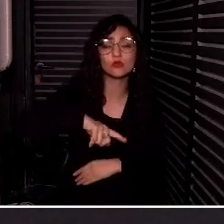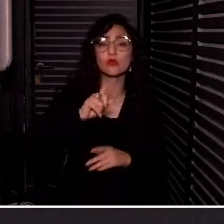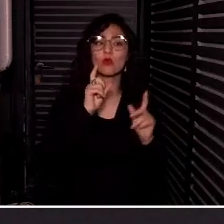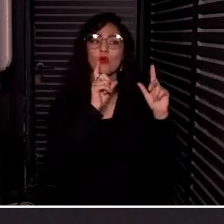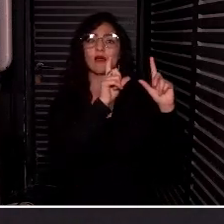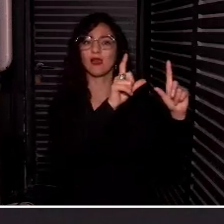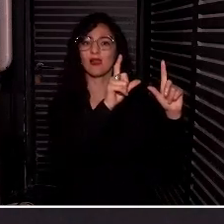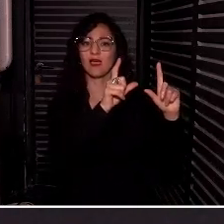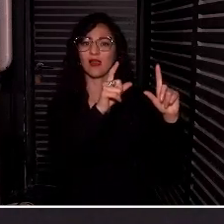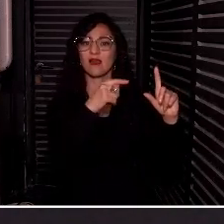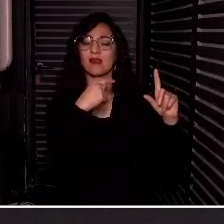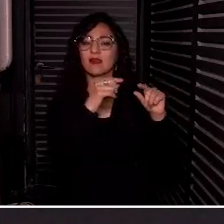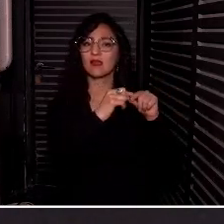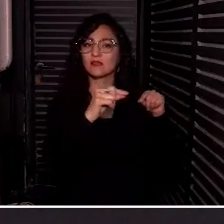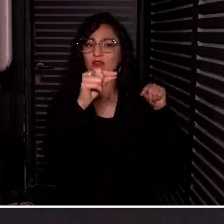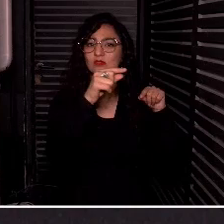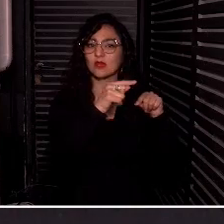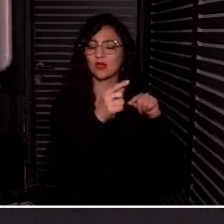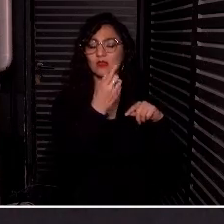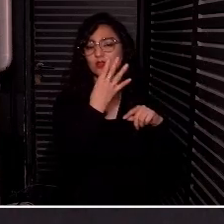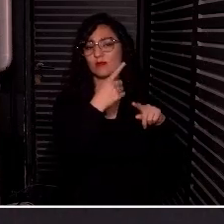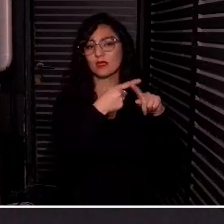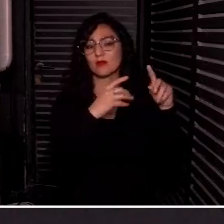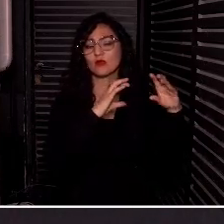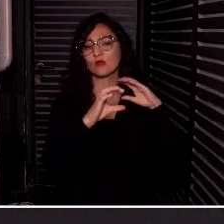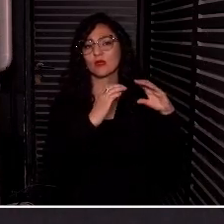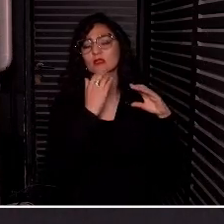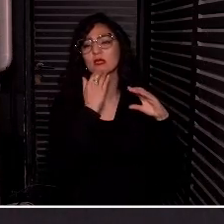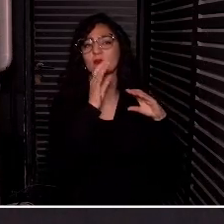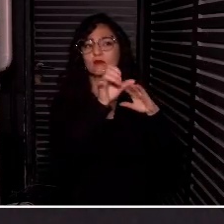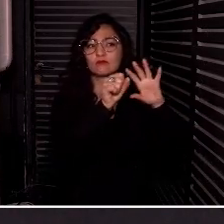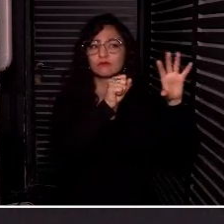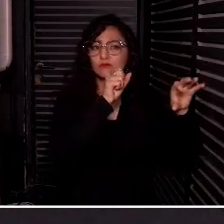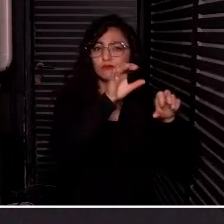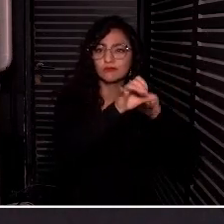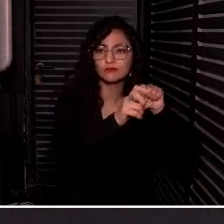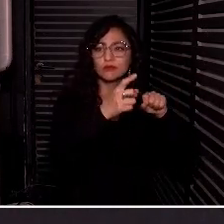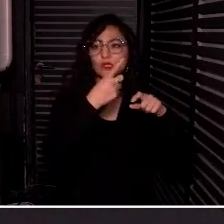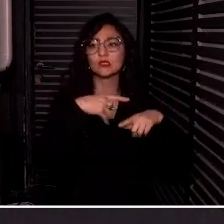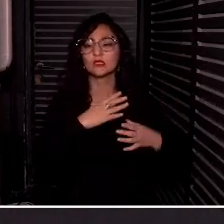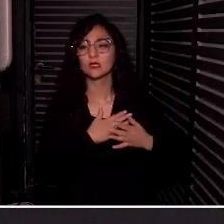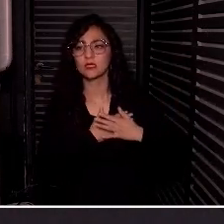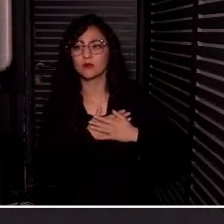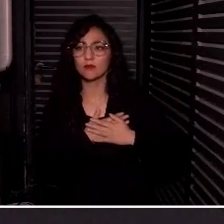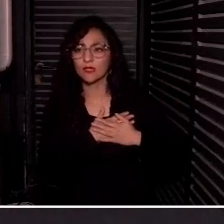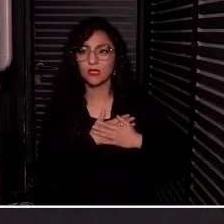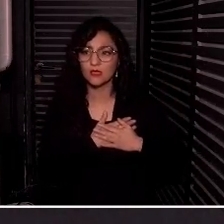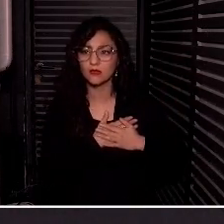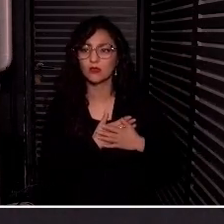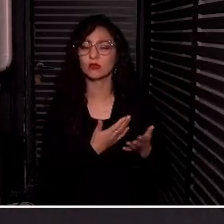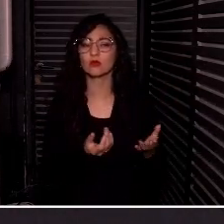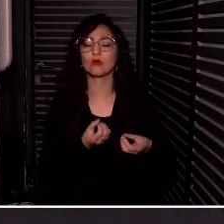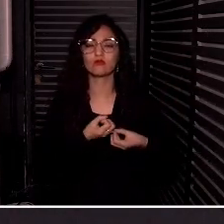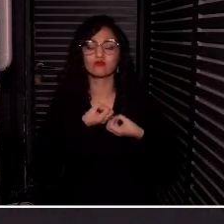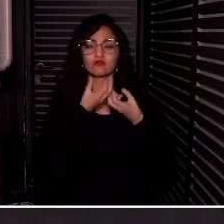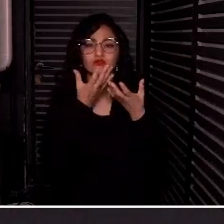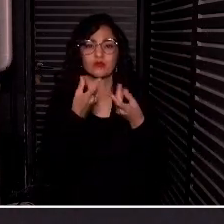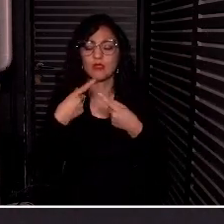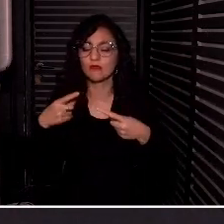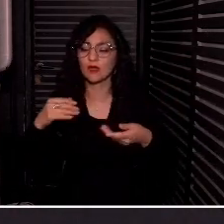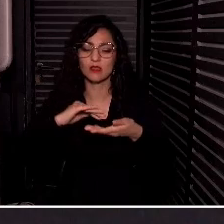canal no es solamente un medio de comunicación sino que nosotros recogemos las aspiraciones también los sentimientos lo que se expresa diversas